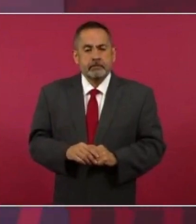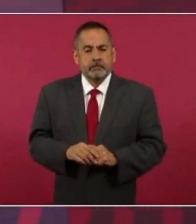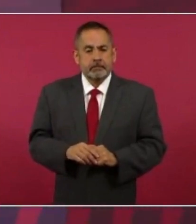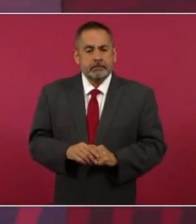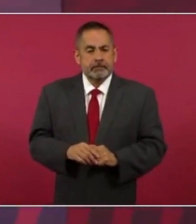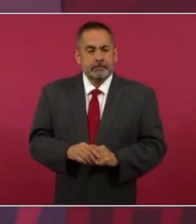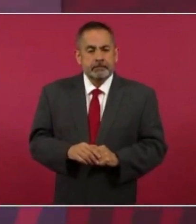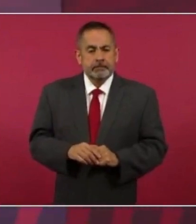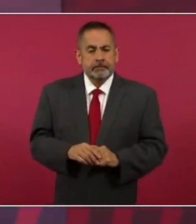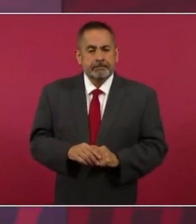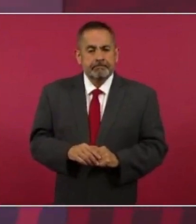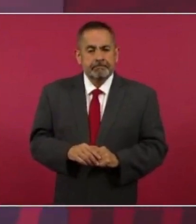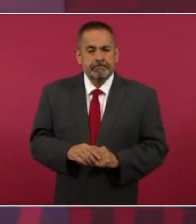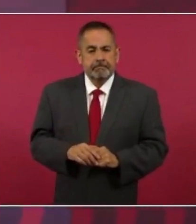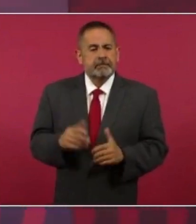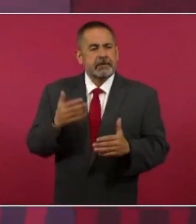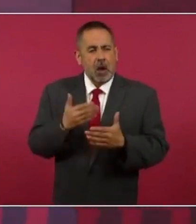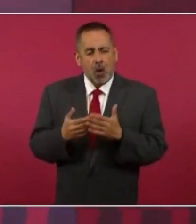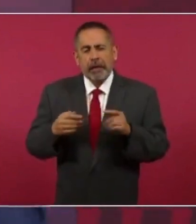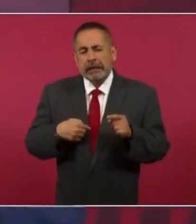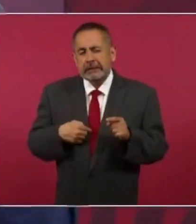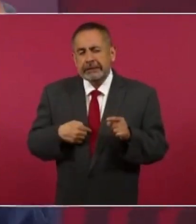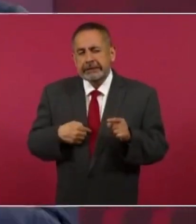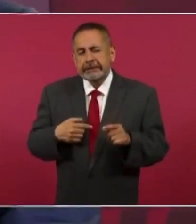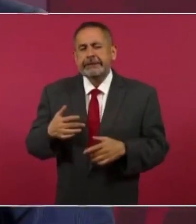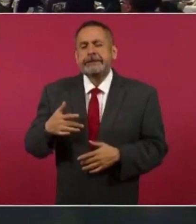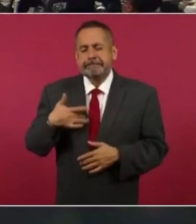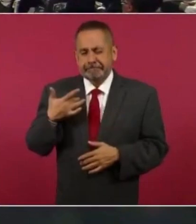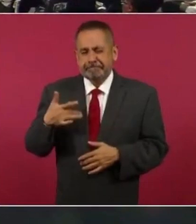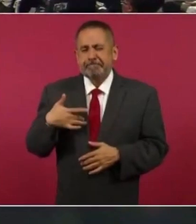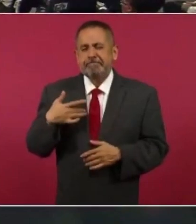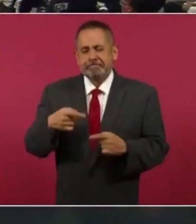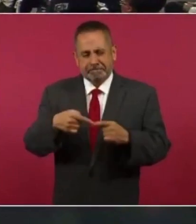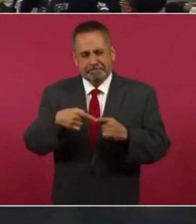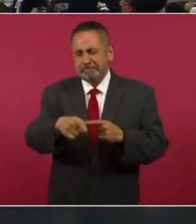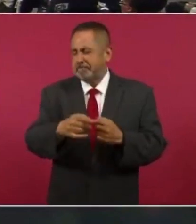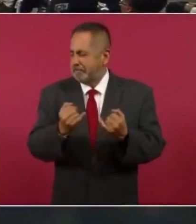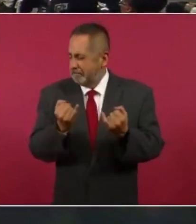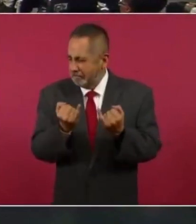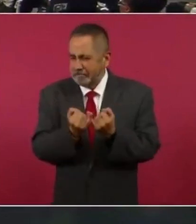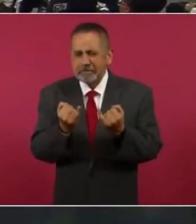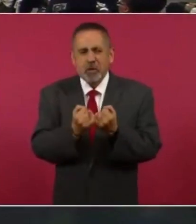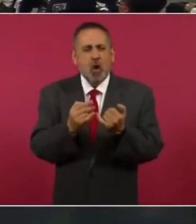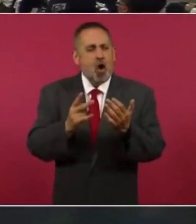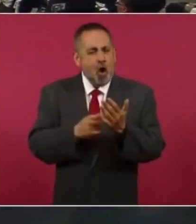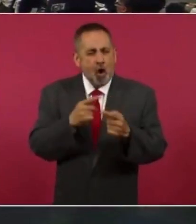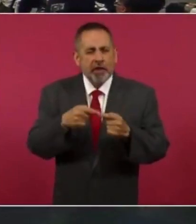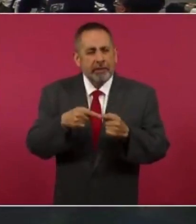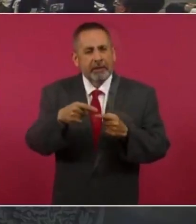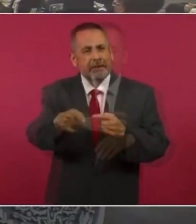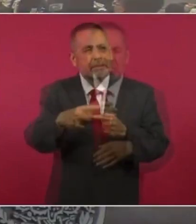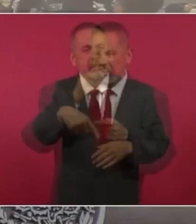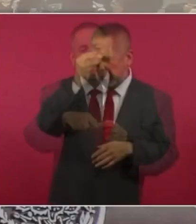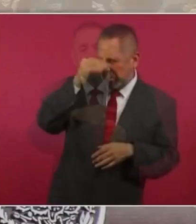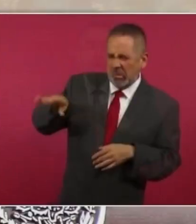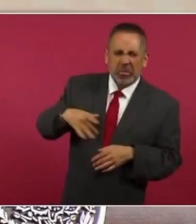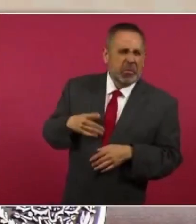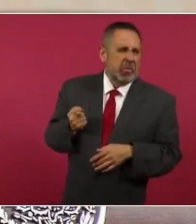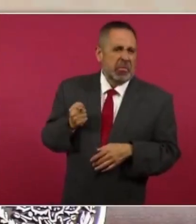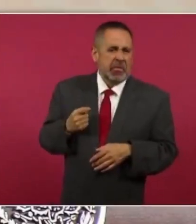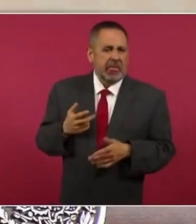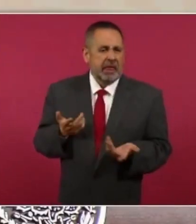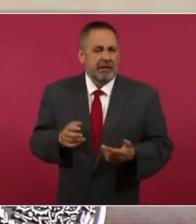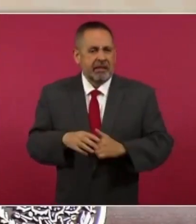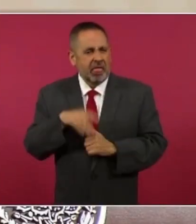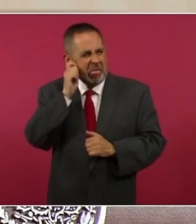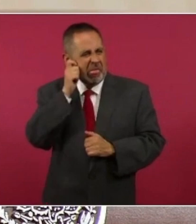estamos sintiendo que van a agregar a la agenda lo del fentanilo,